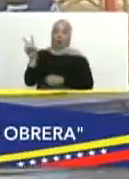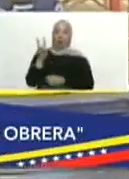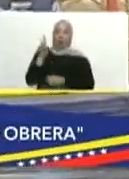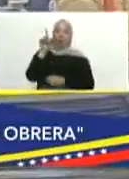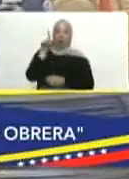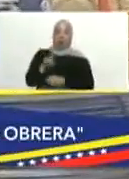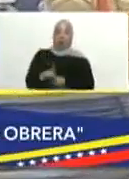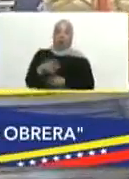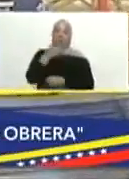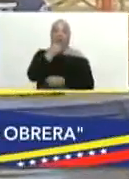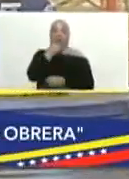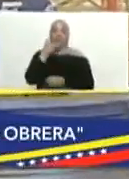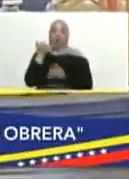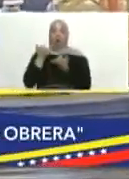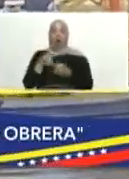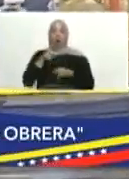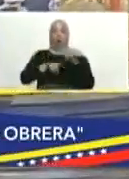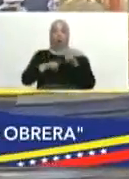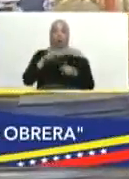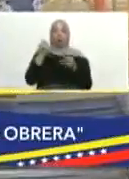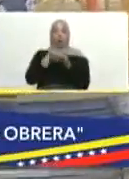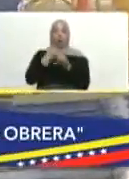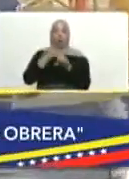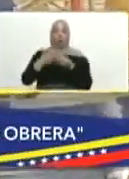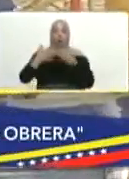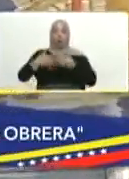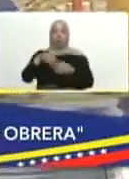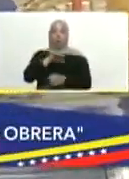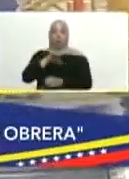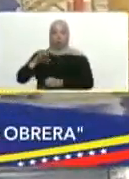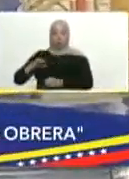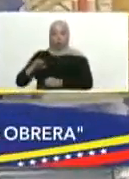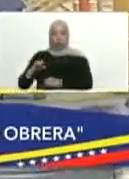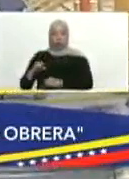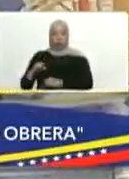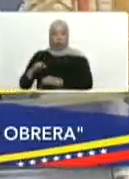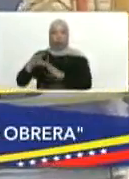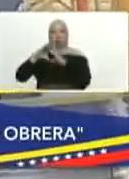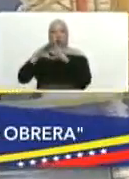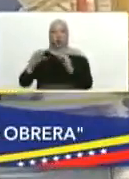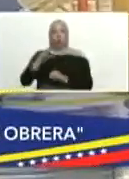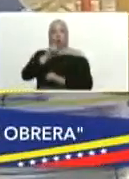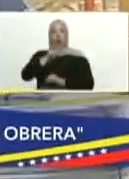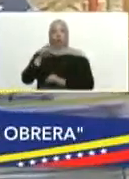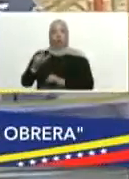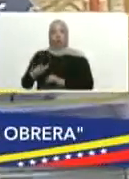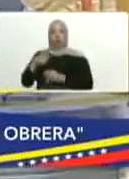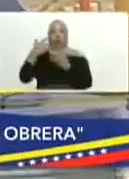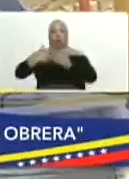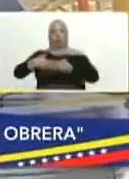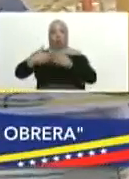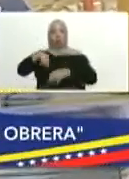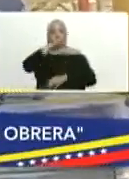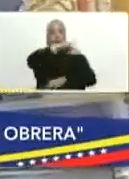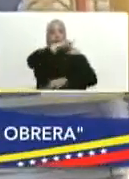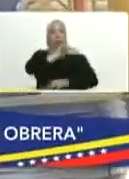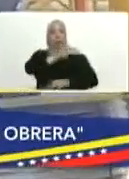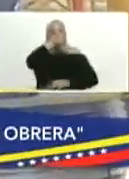entre el sector privado a quien invito a trabajar conjuntamente todos los empresarios de guayana todos los empresarios de Venezuela